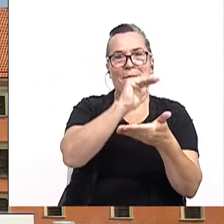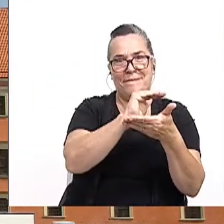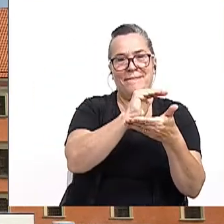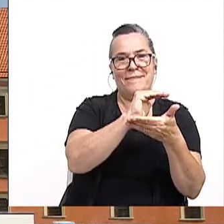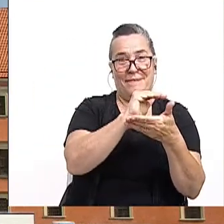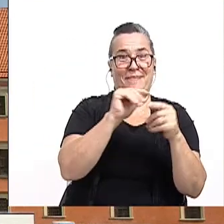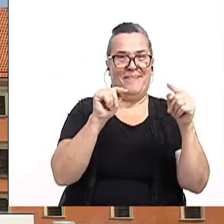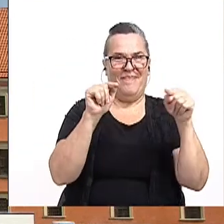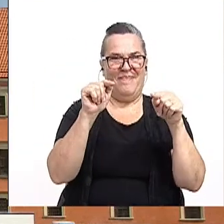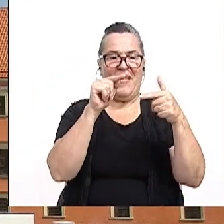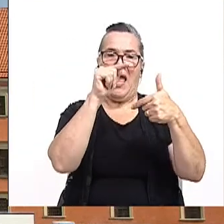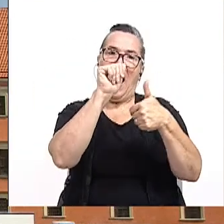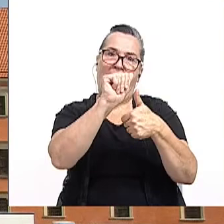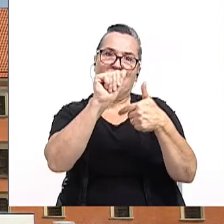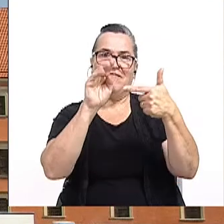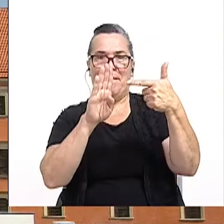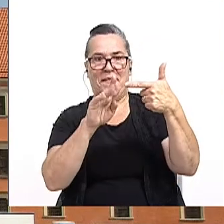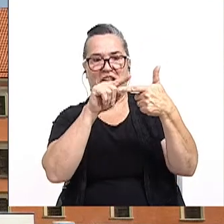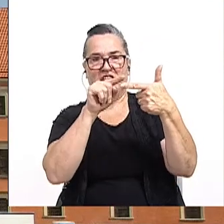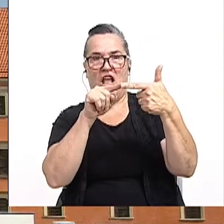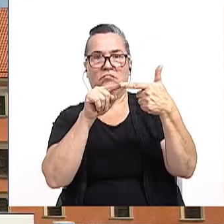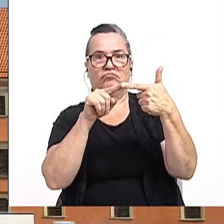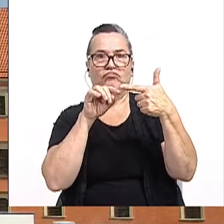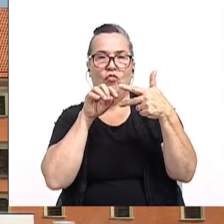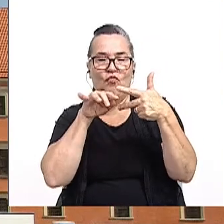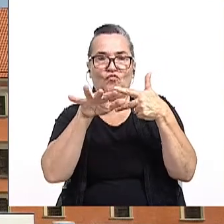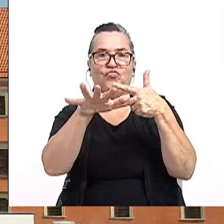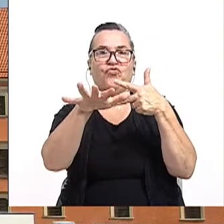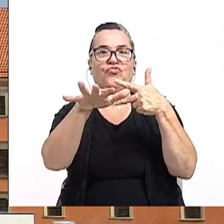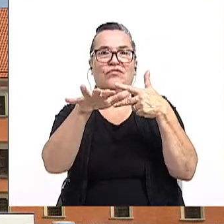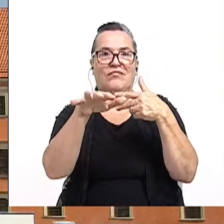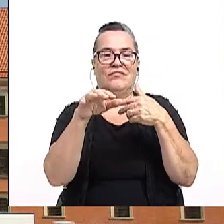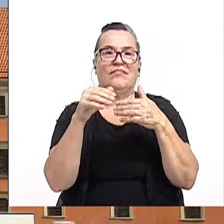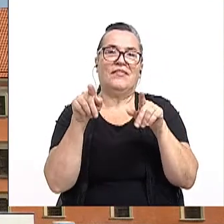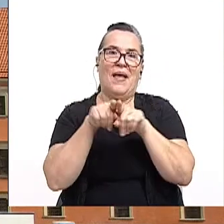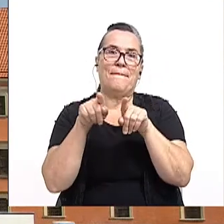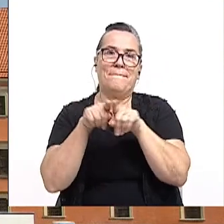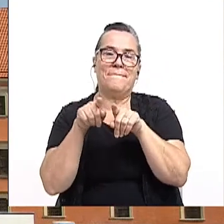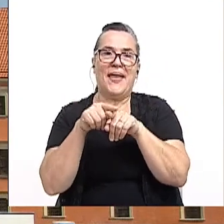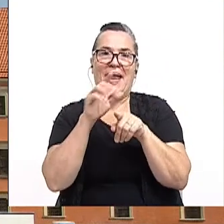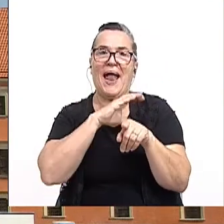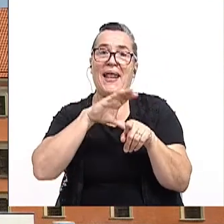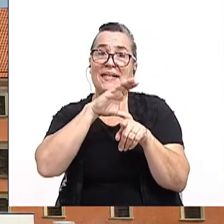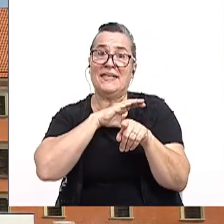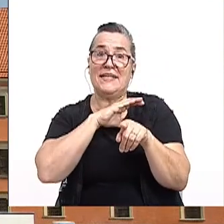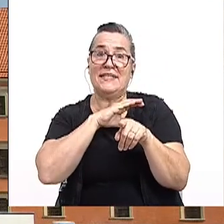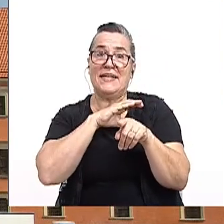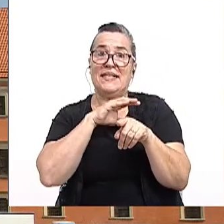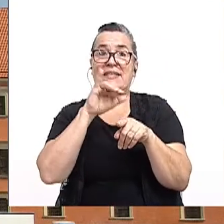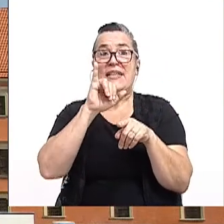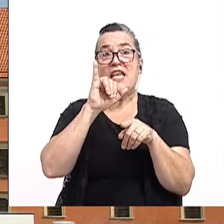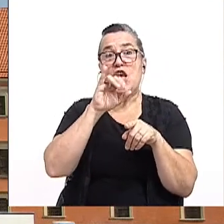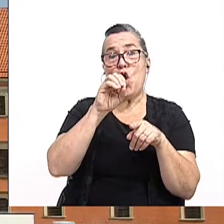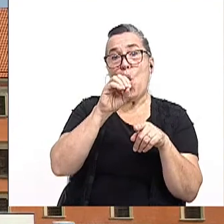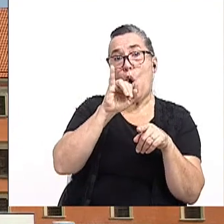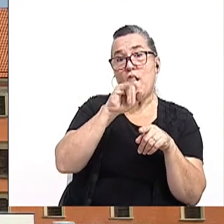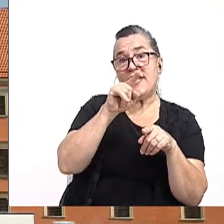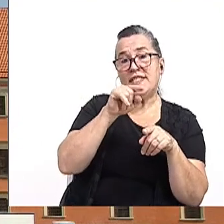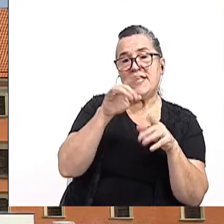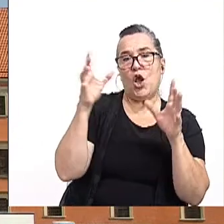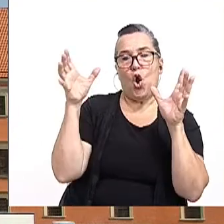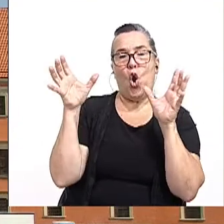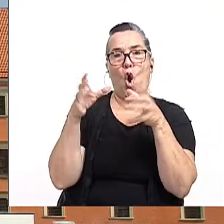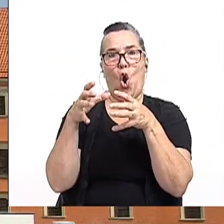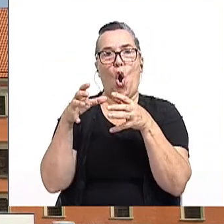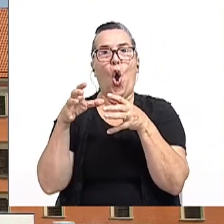alfa. En este caso, la radiación beta tiene también las características de ser ionizante y